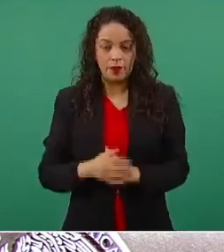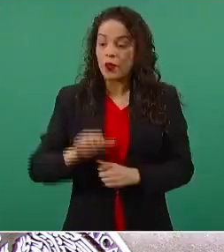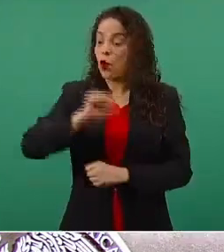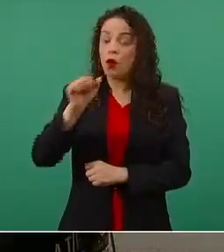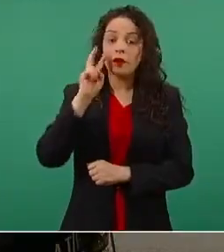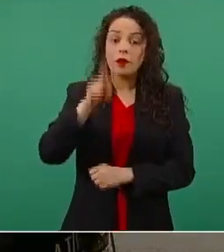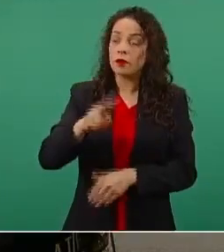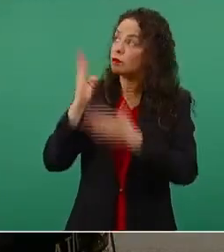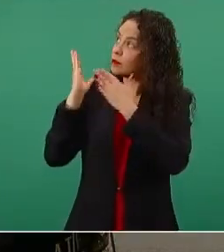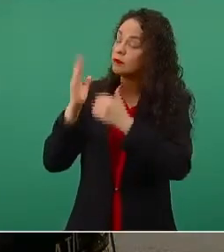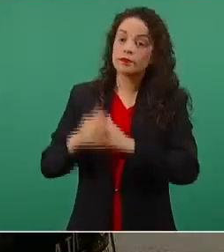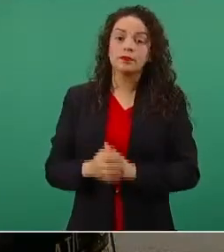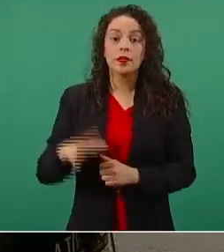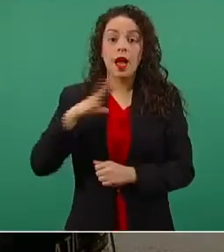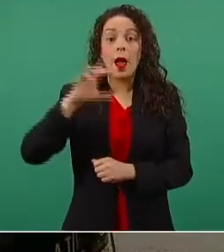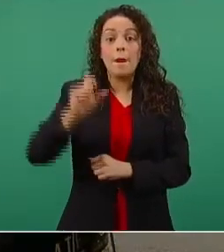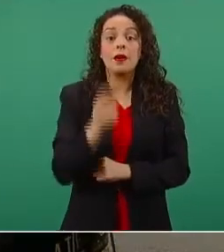que tenemos